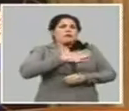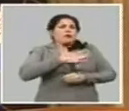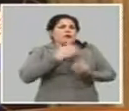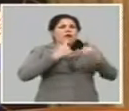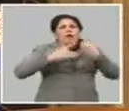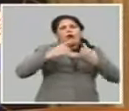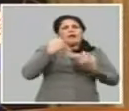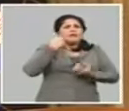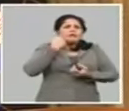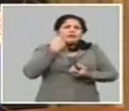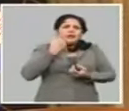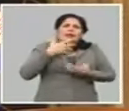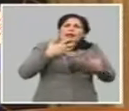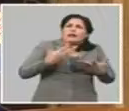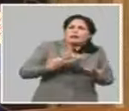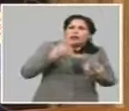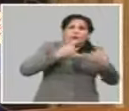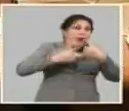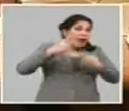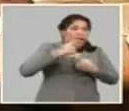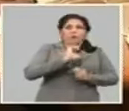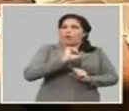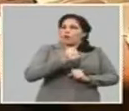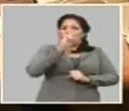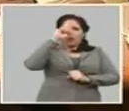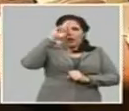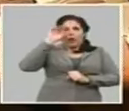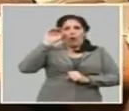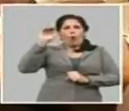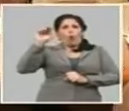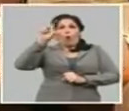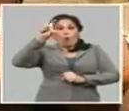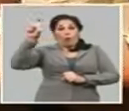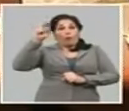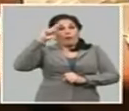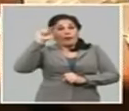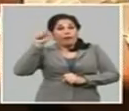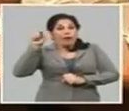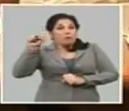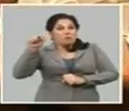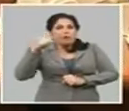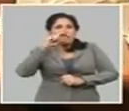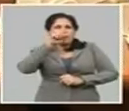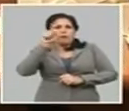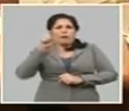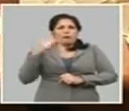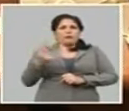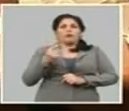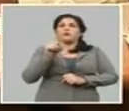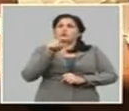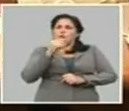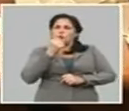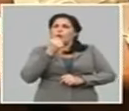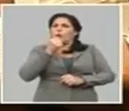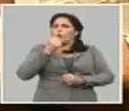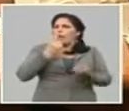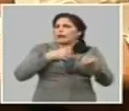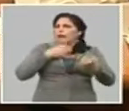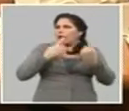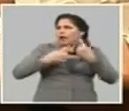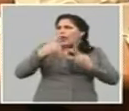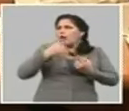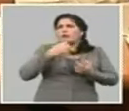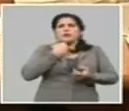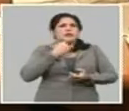hacerlo es decir ir a los servicios de salud que es quien está calificado para clasificar los sospechosos o no